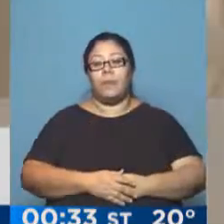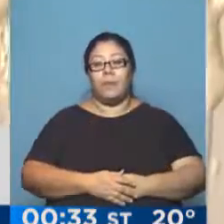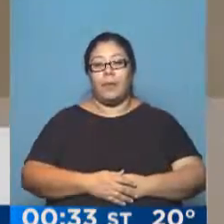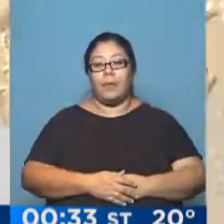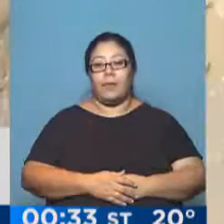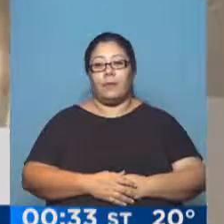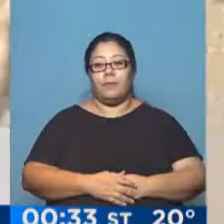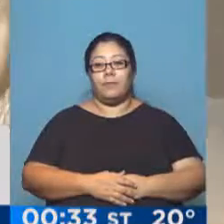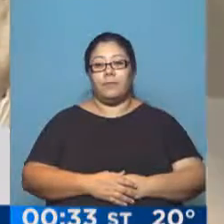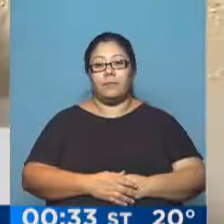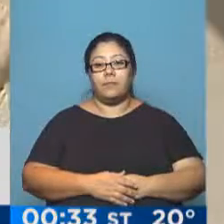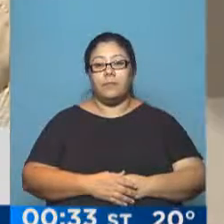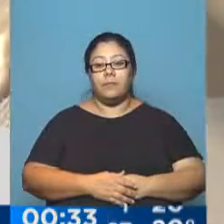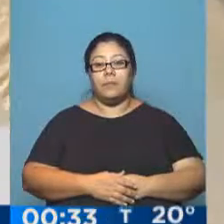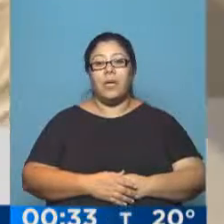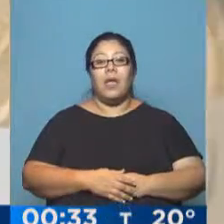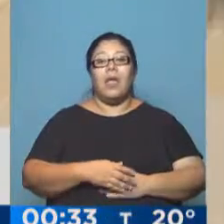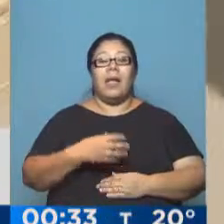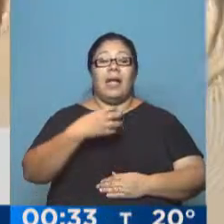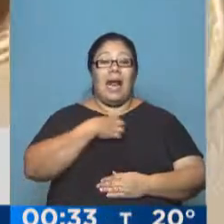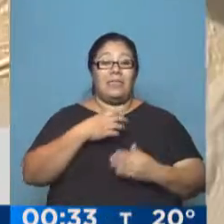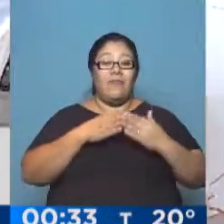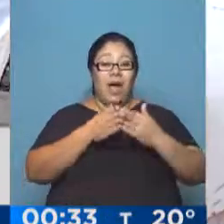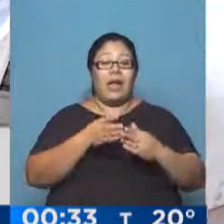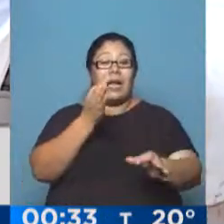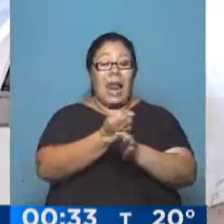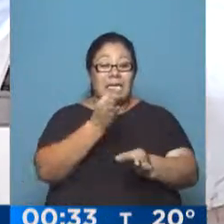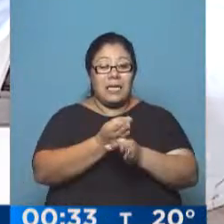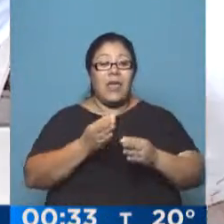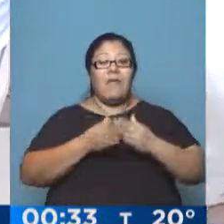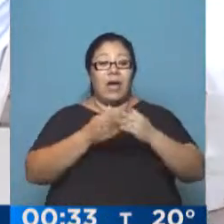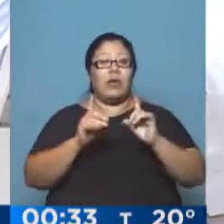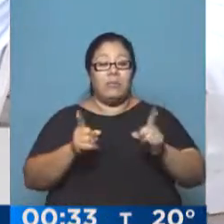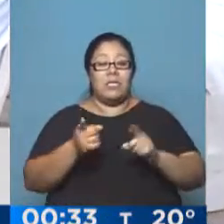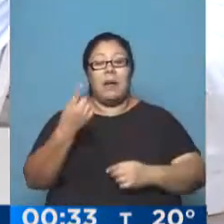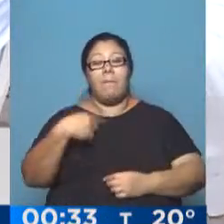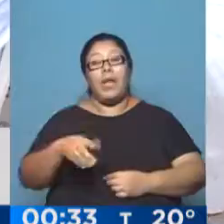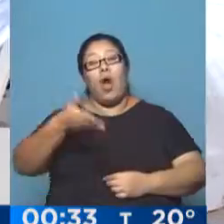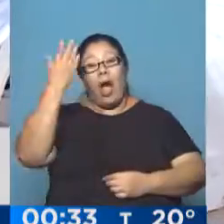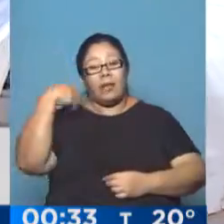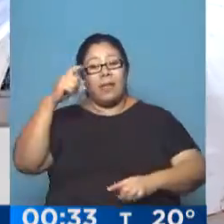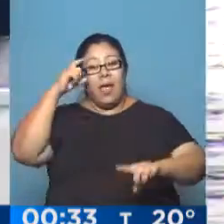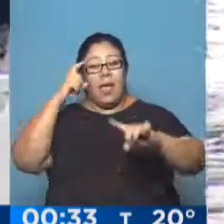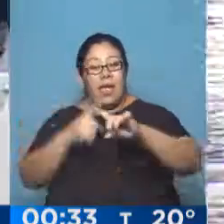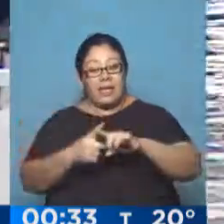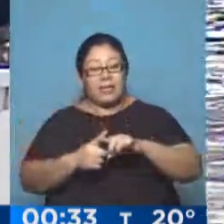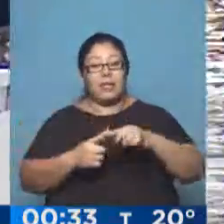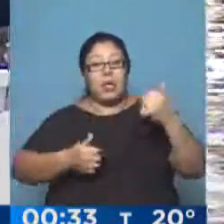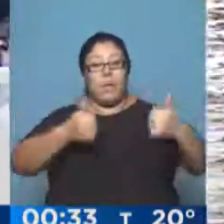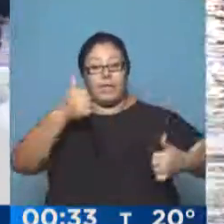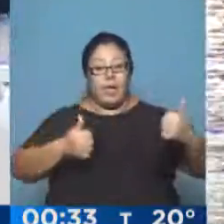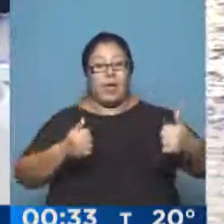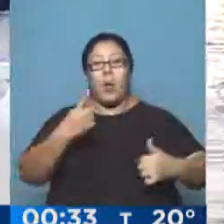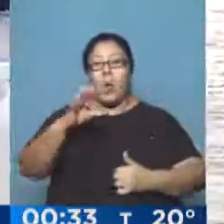sea, en la misma clase de barco, pero en barcos diferentes, éramos contrincantes de siempre. Y nada, hace un año